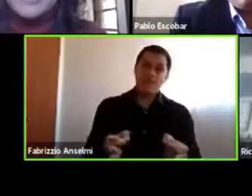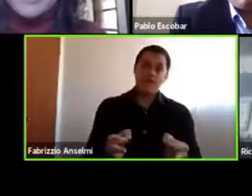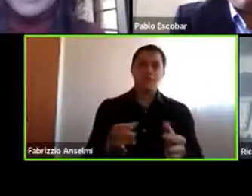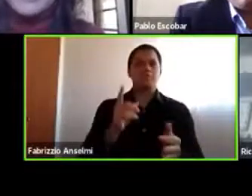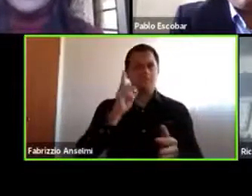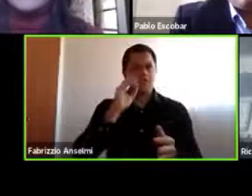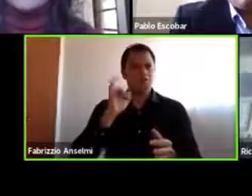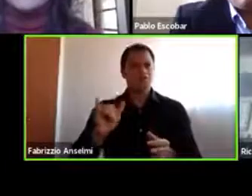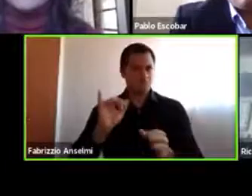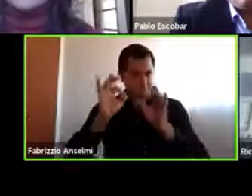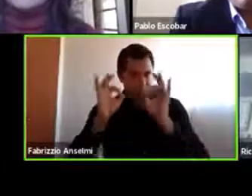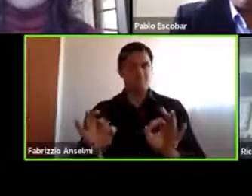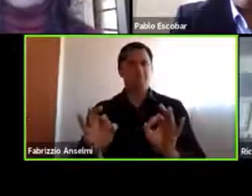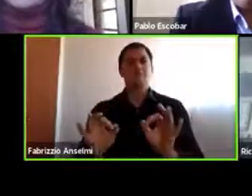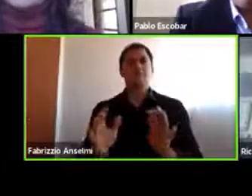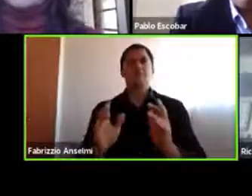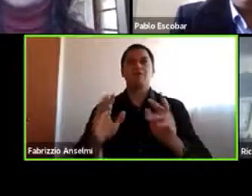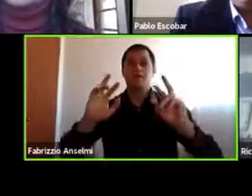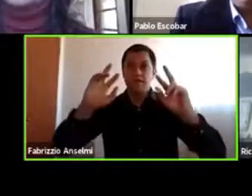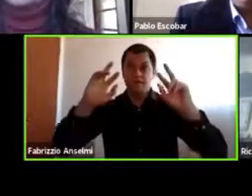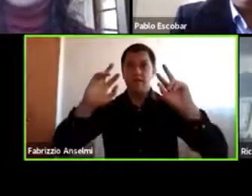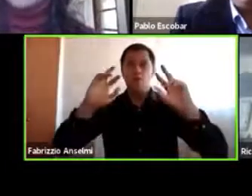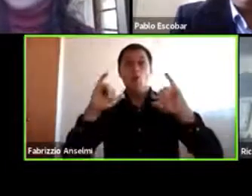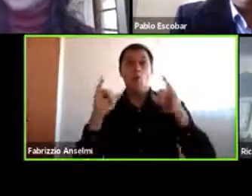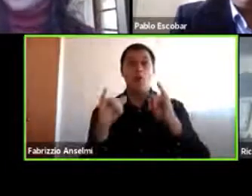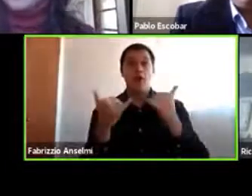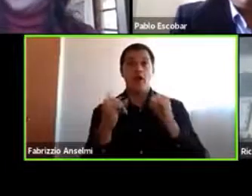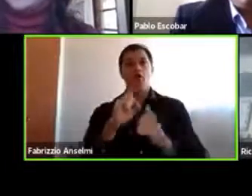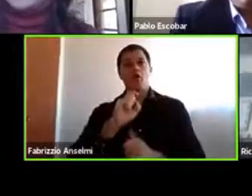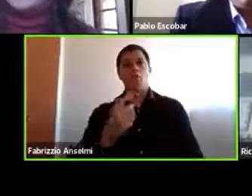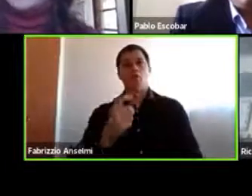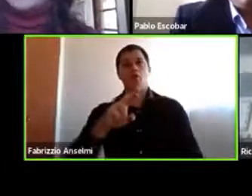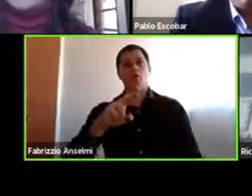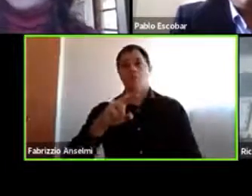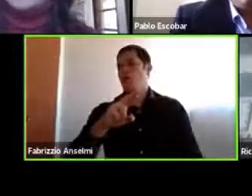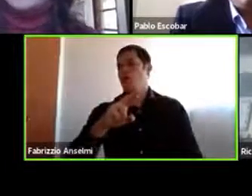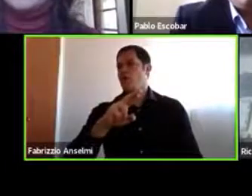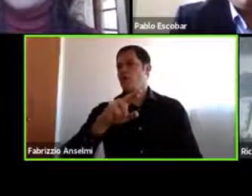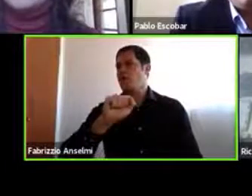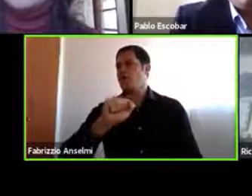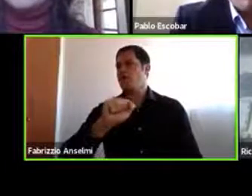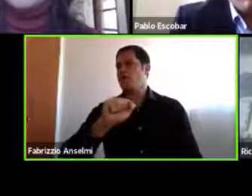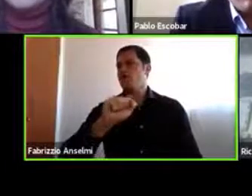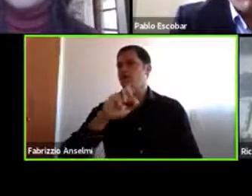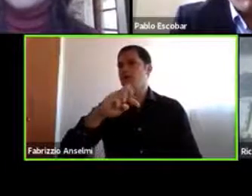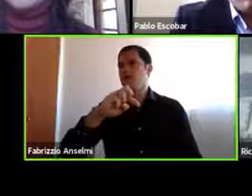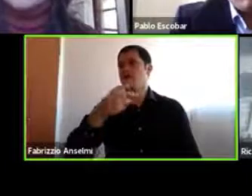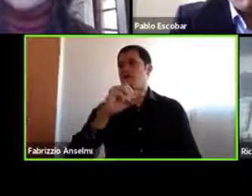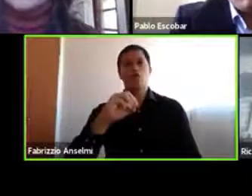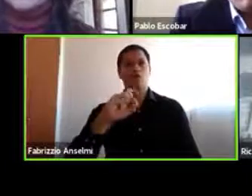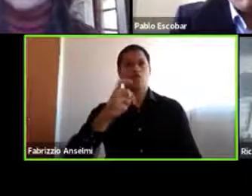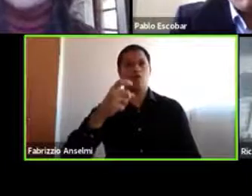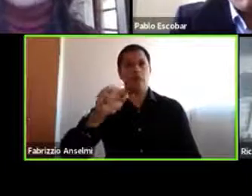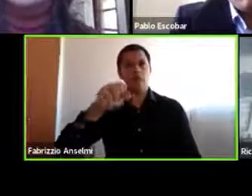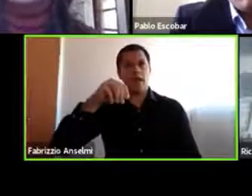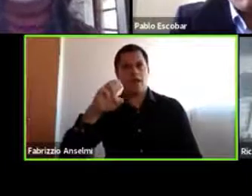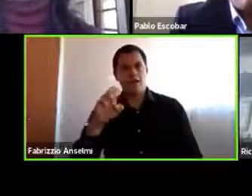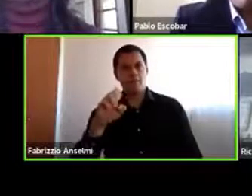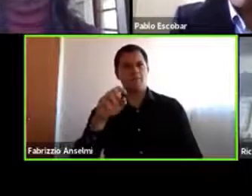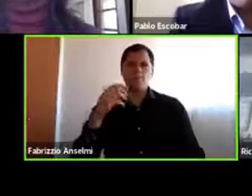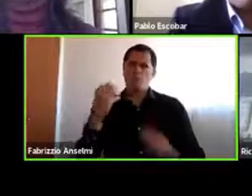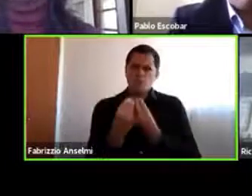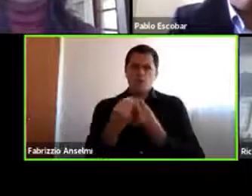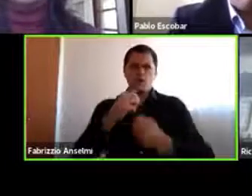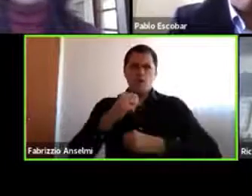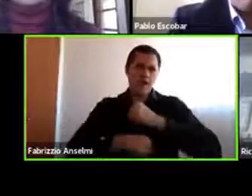este juego Grapho Game, en el cual hemos estado trabajando muchísimos años, y tenemos además desde